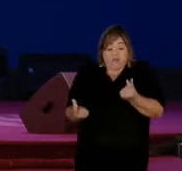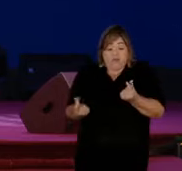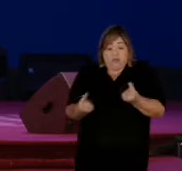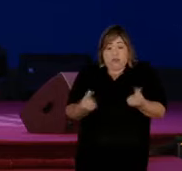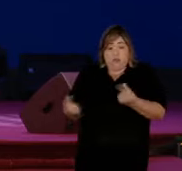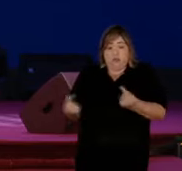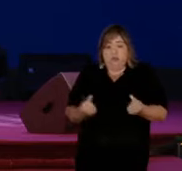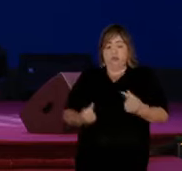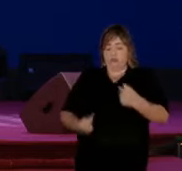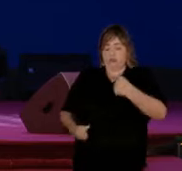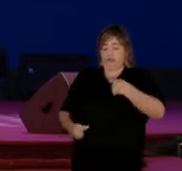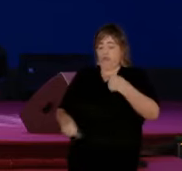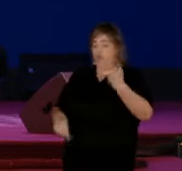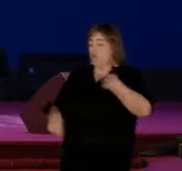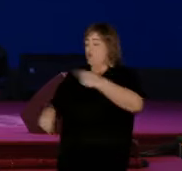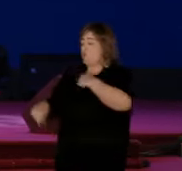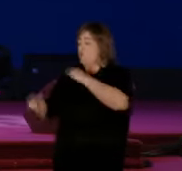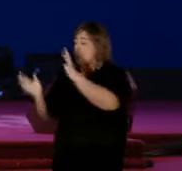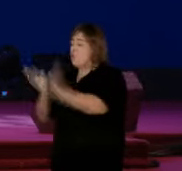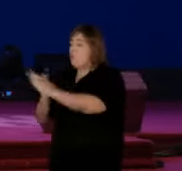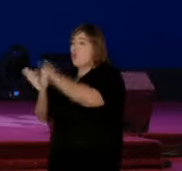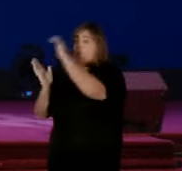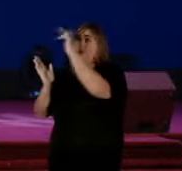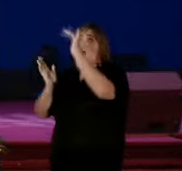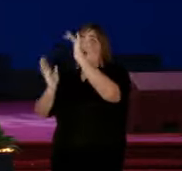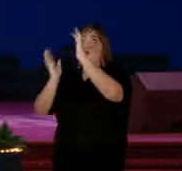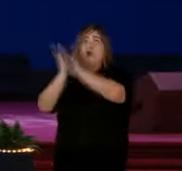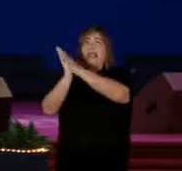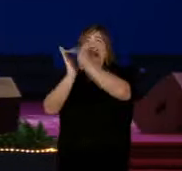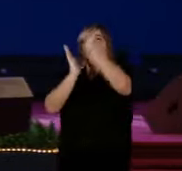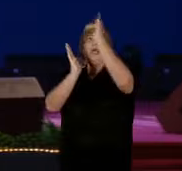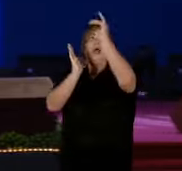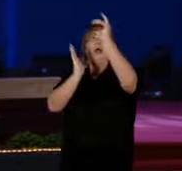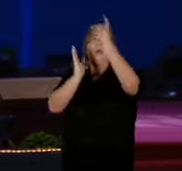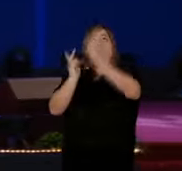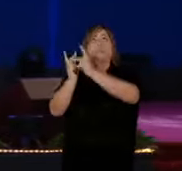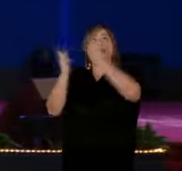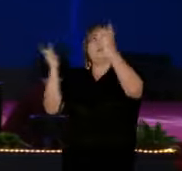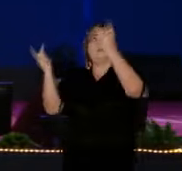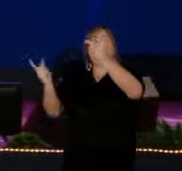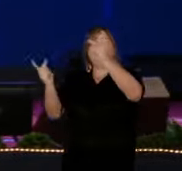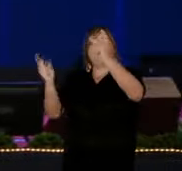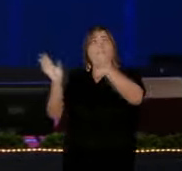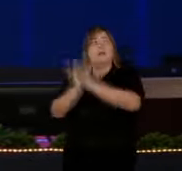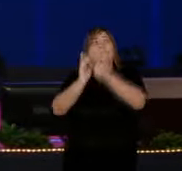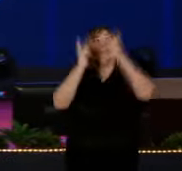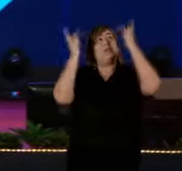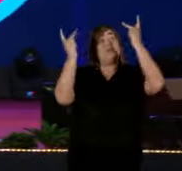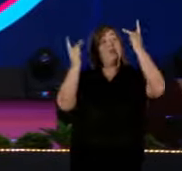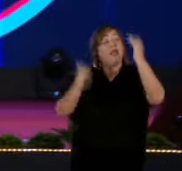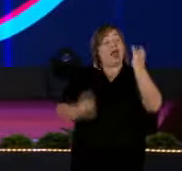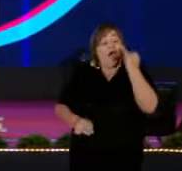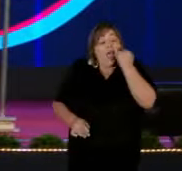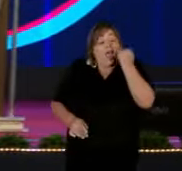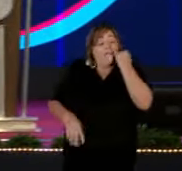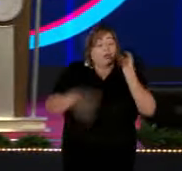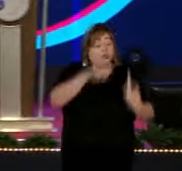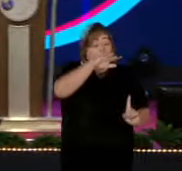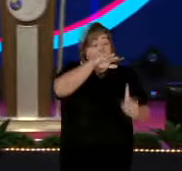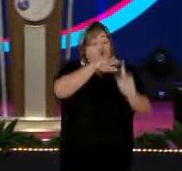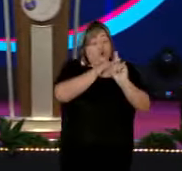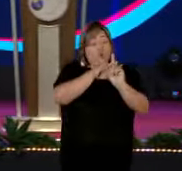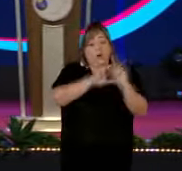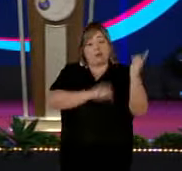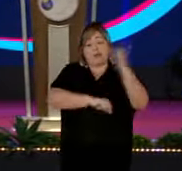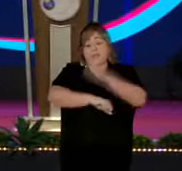Nosotros vamos de gloria en gloria, de victoria en victoria. Y si llega el día malo, cuando llegue,